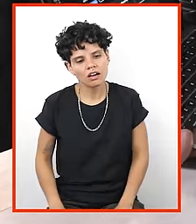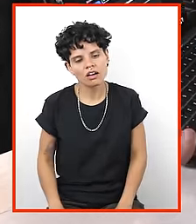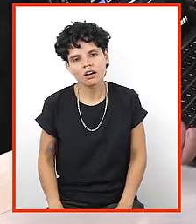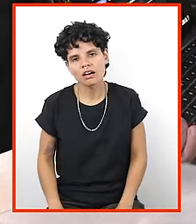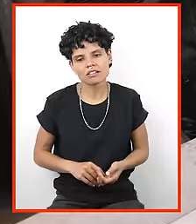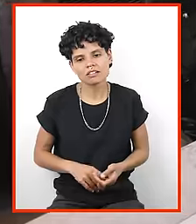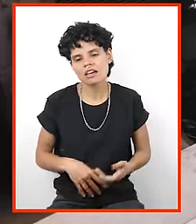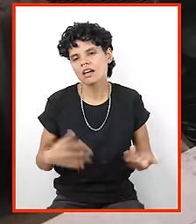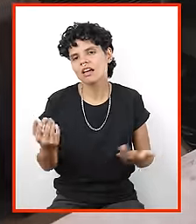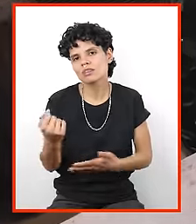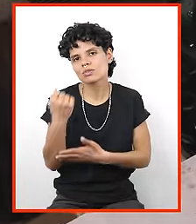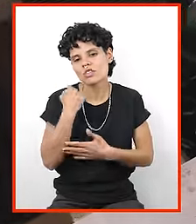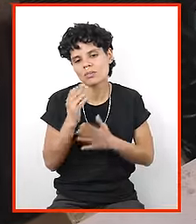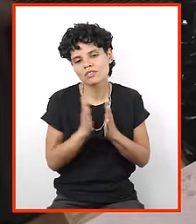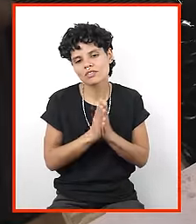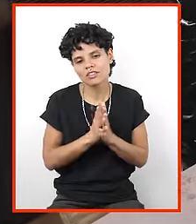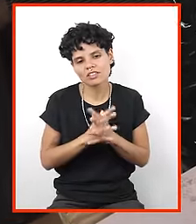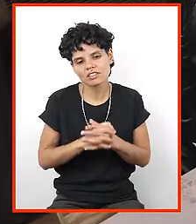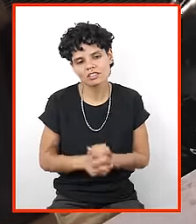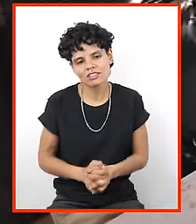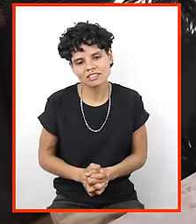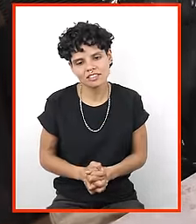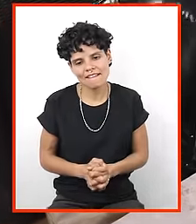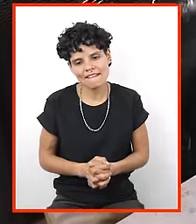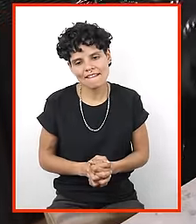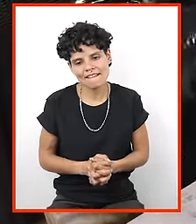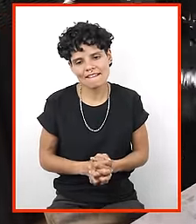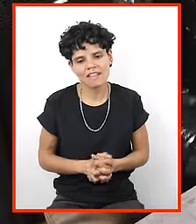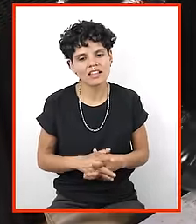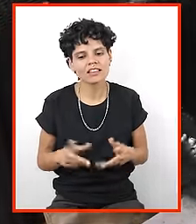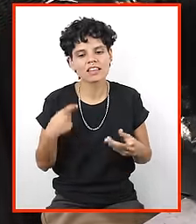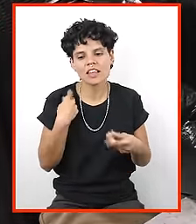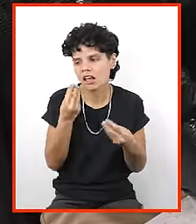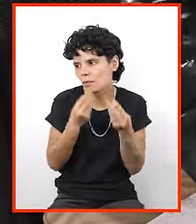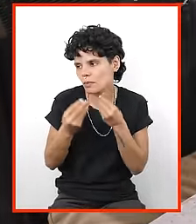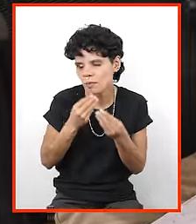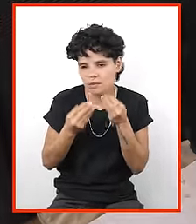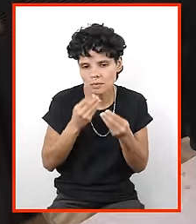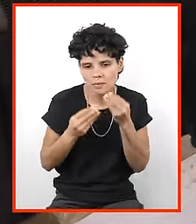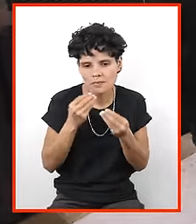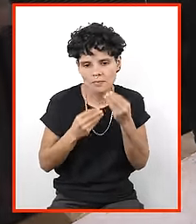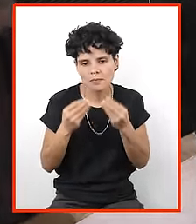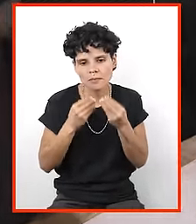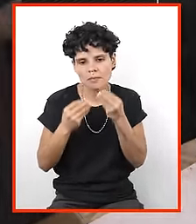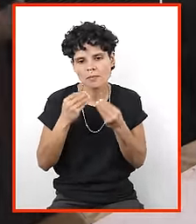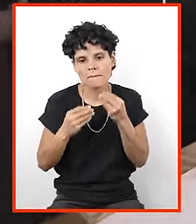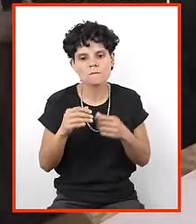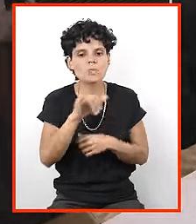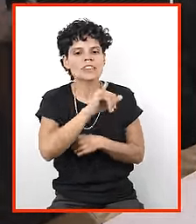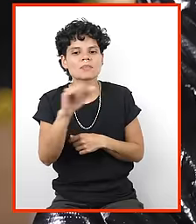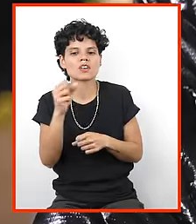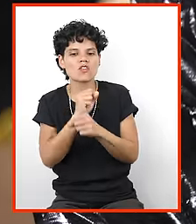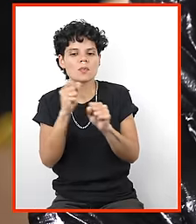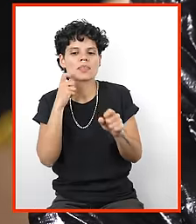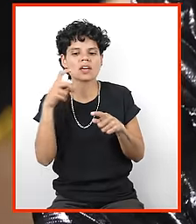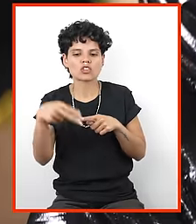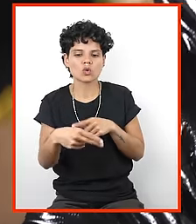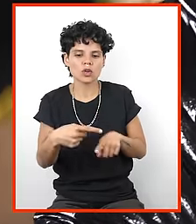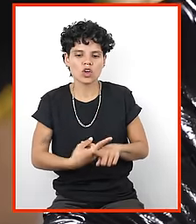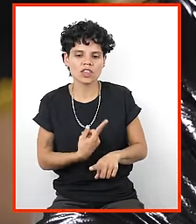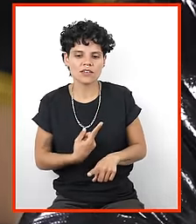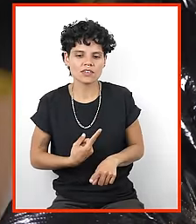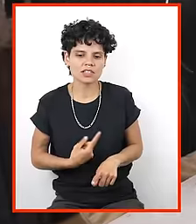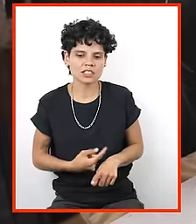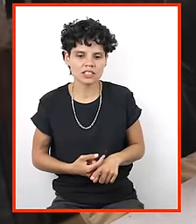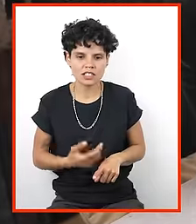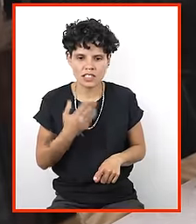Chucha. Está bueno, ¿no? Está bueno. Se está asegurando comiendo para ti. Sí, por... es que si no me voy a dejar comer. Oye, ¿no? Había matcha. Ajá.